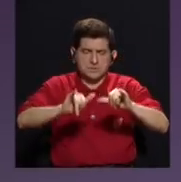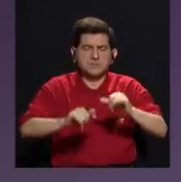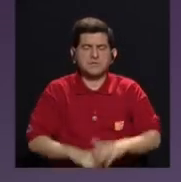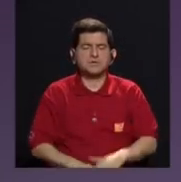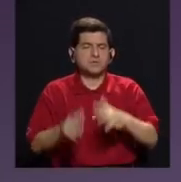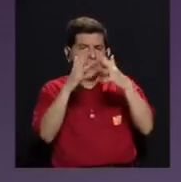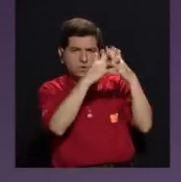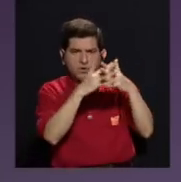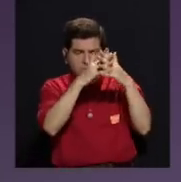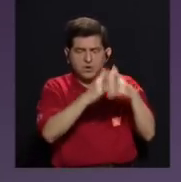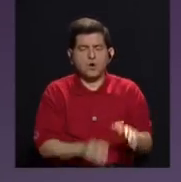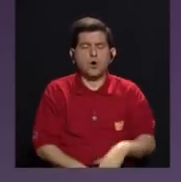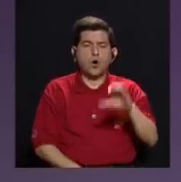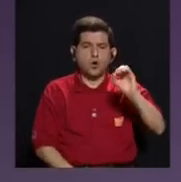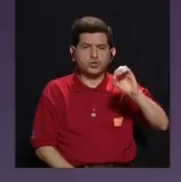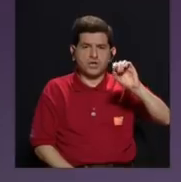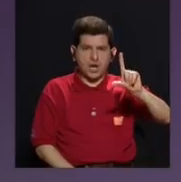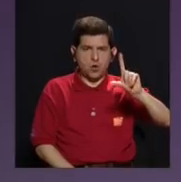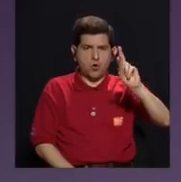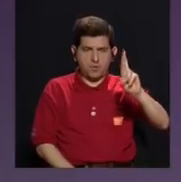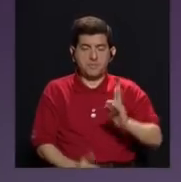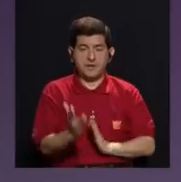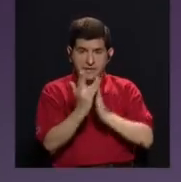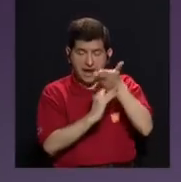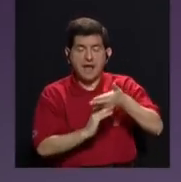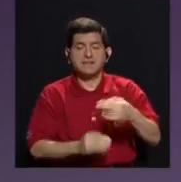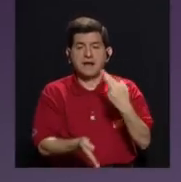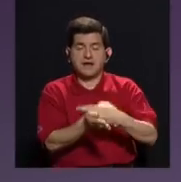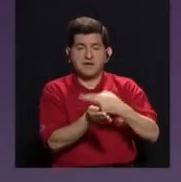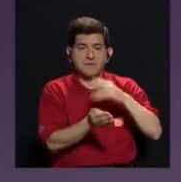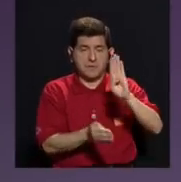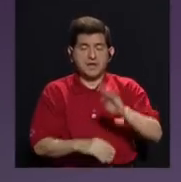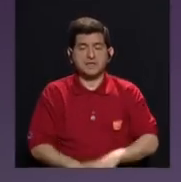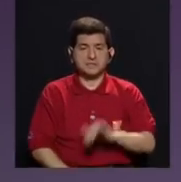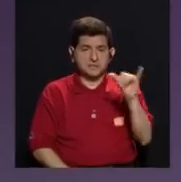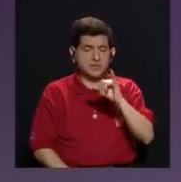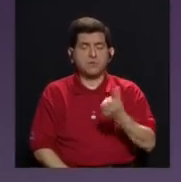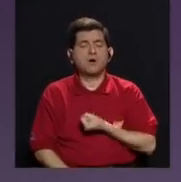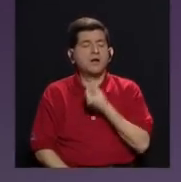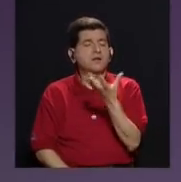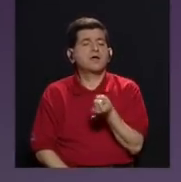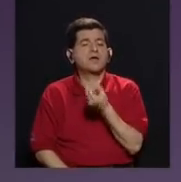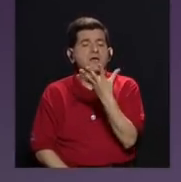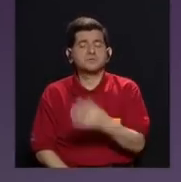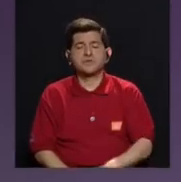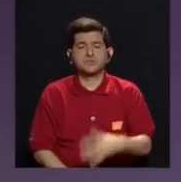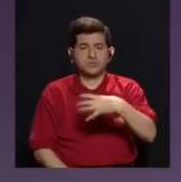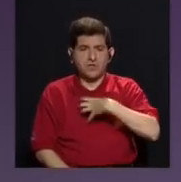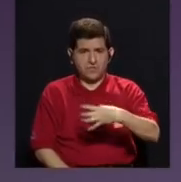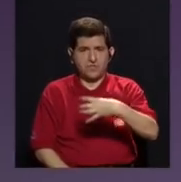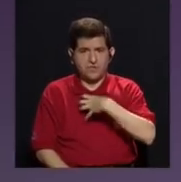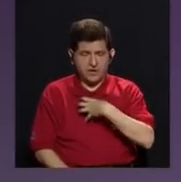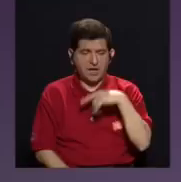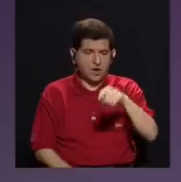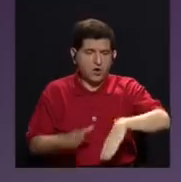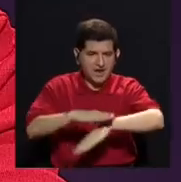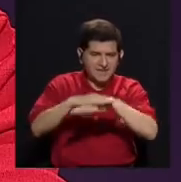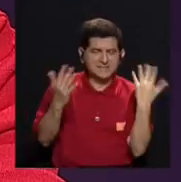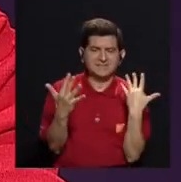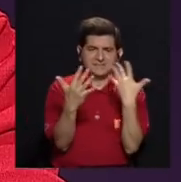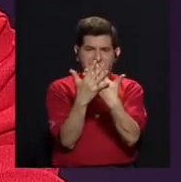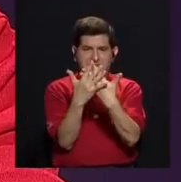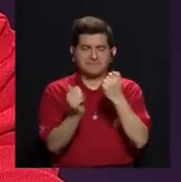eeuu óscar lópez rivera a través de la bomba también hacíamos muchas manifestaciones para reclamar su excarcelación